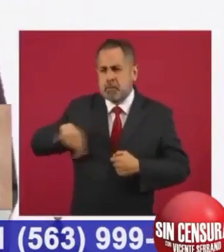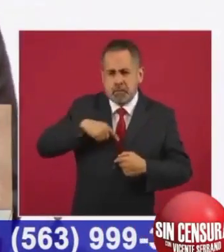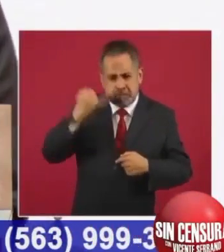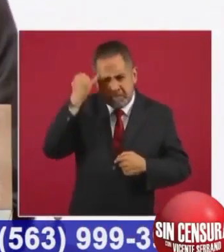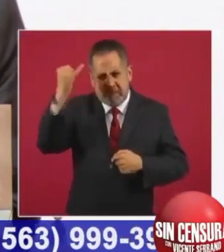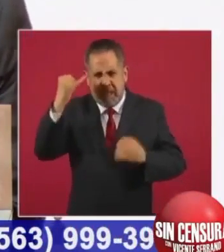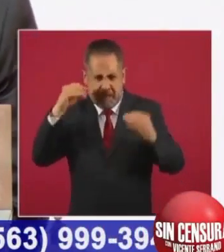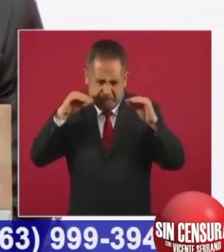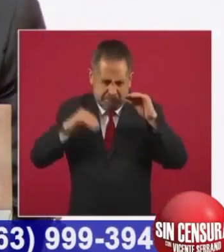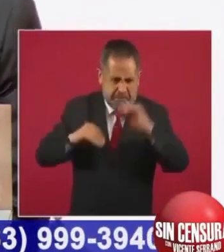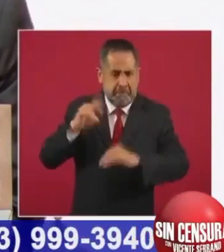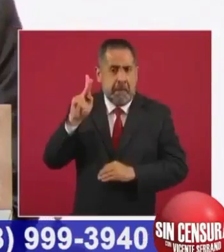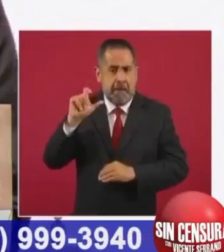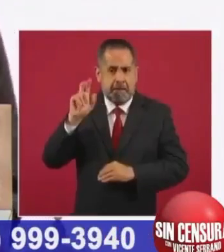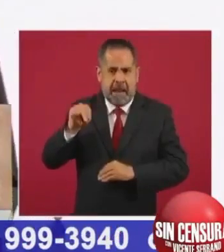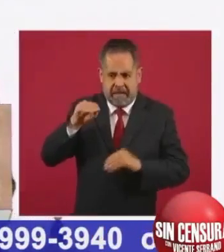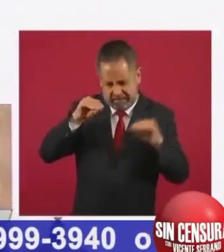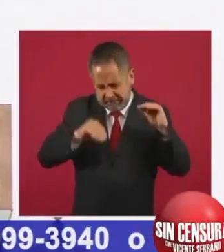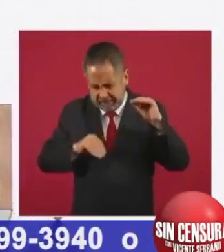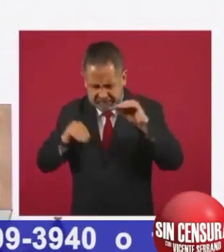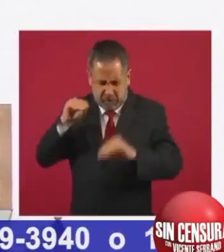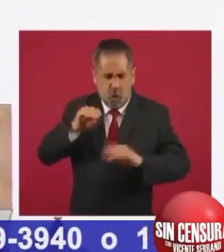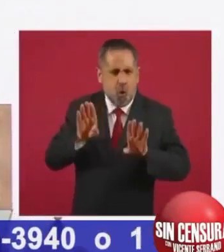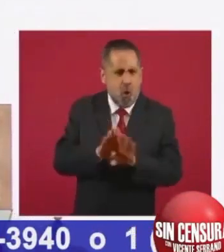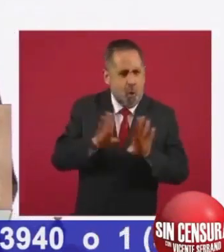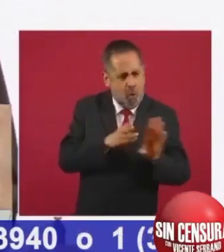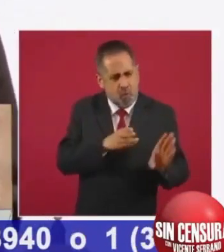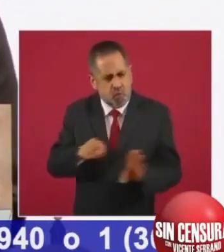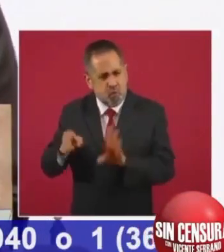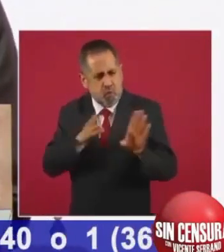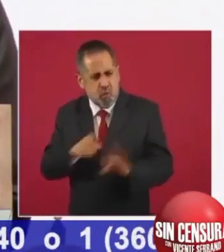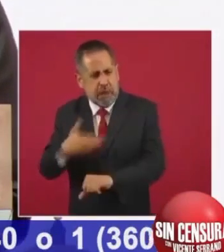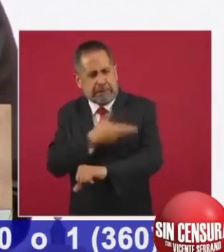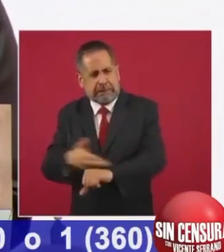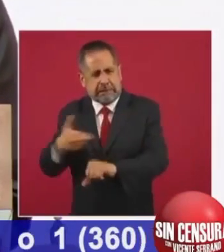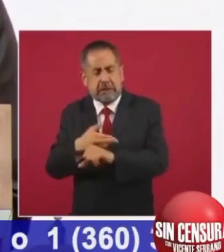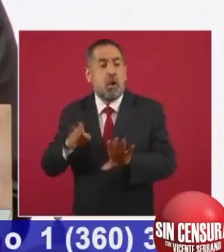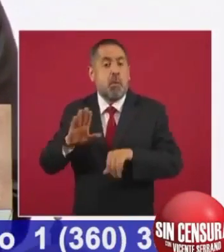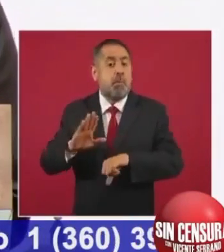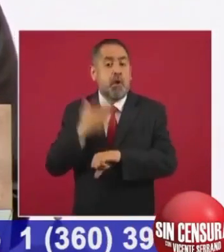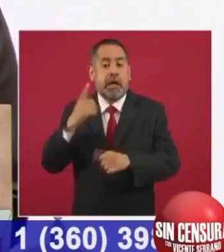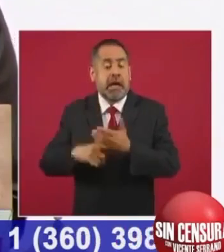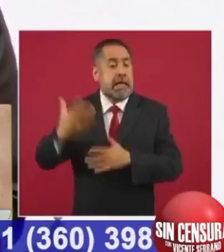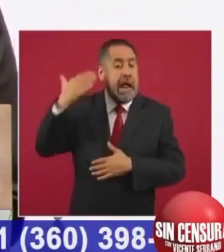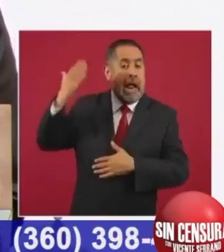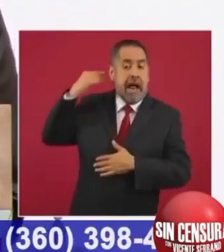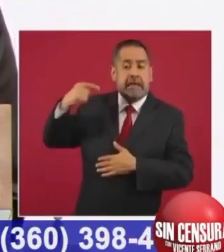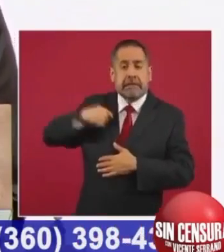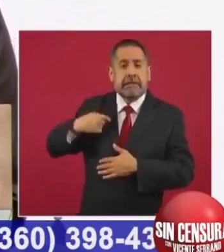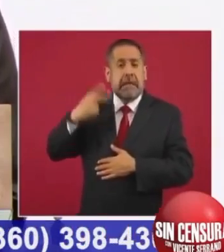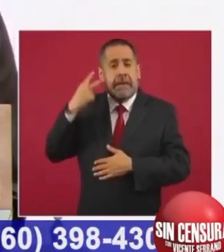de la Cuarta Transformación con respecto de estos gobiernos anteriores, tanto priistas como panistas. Es decir,